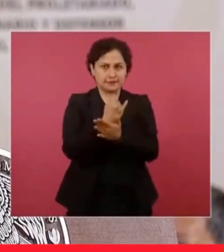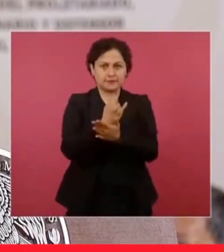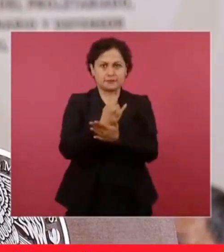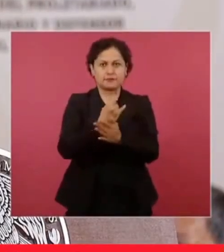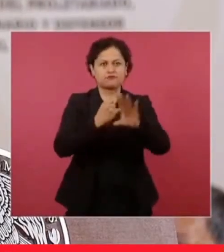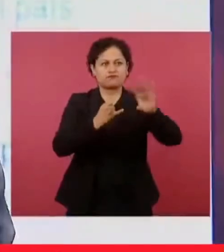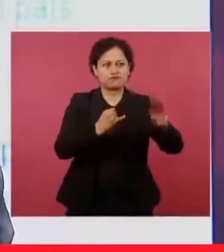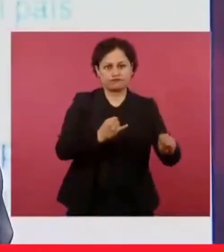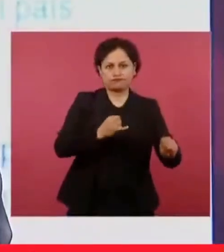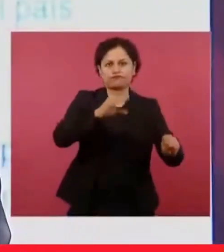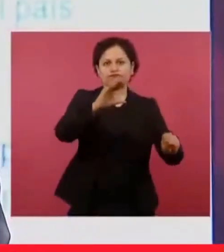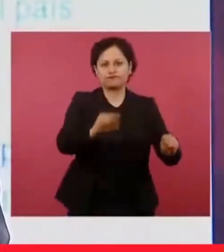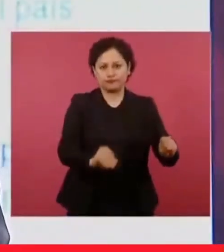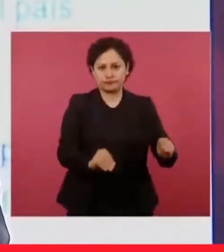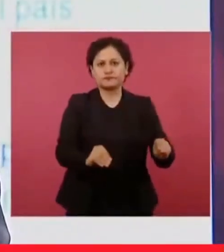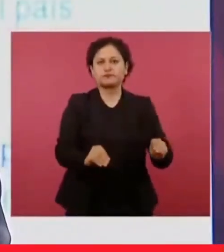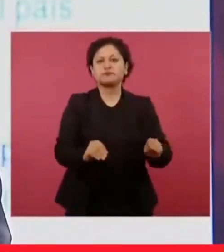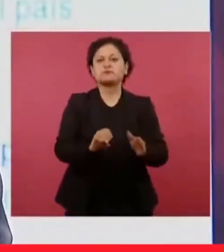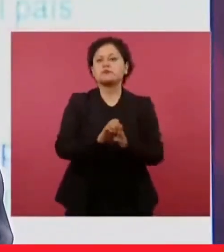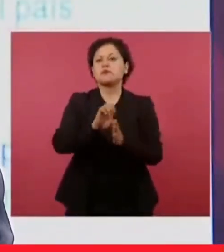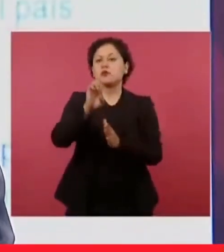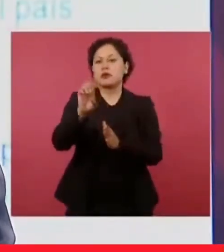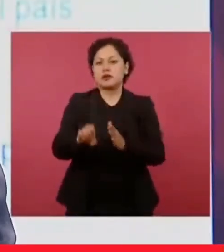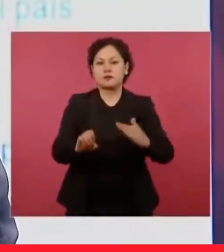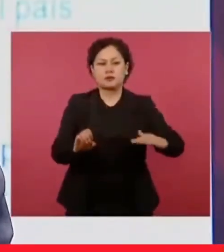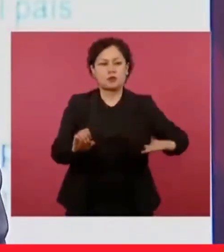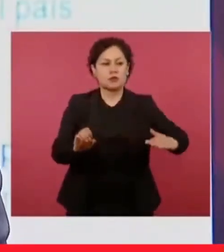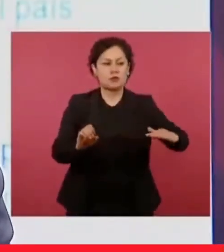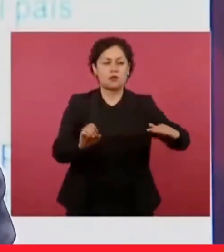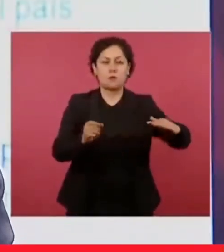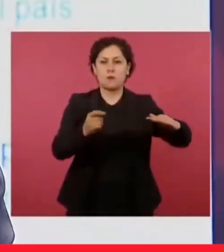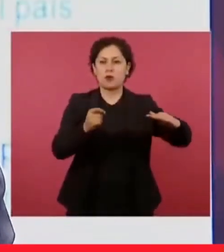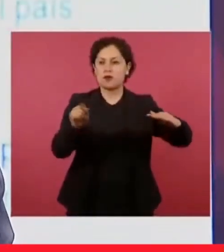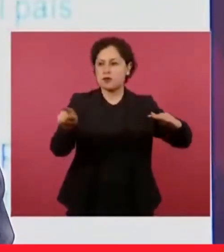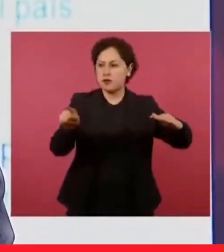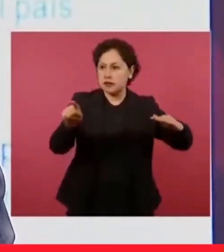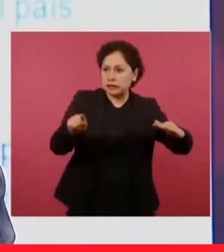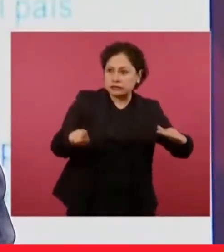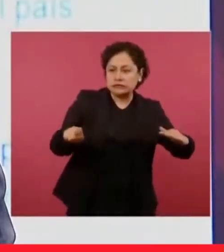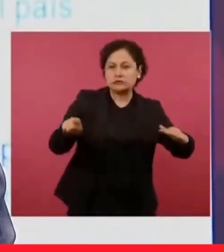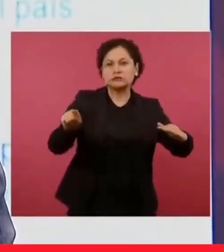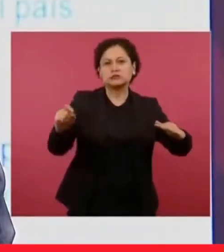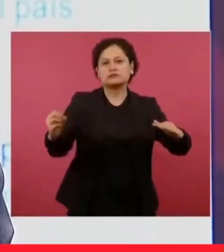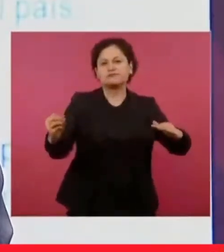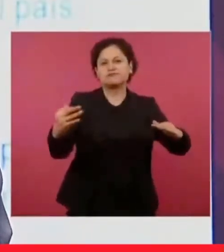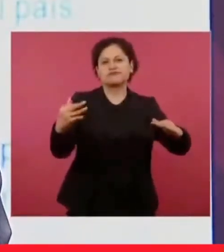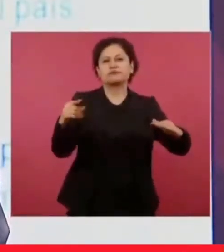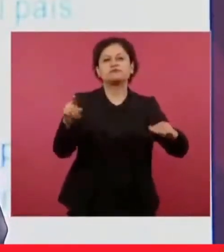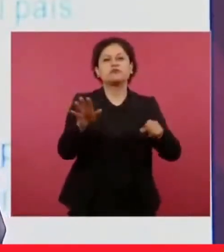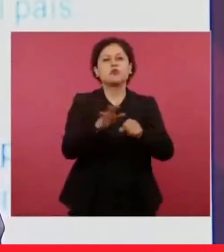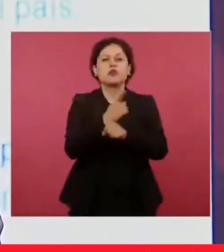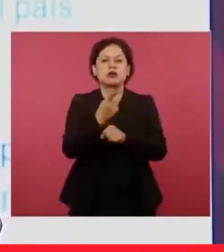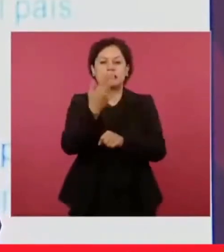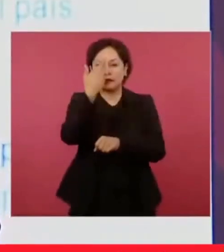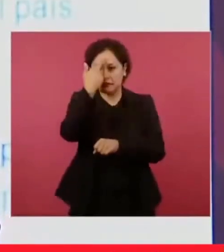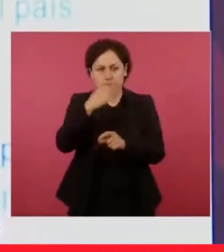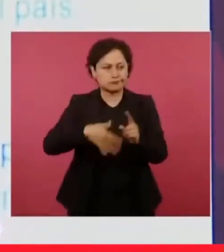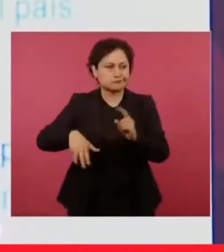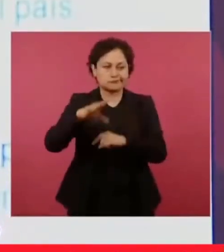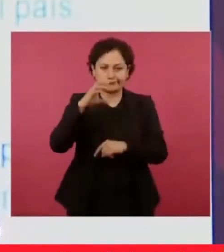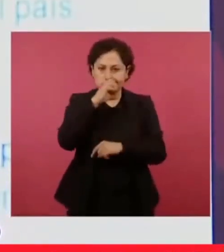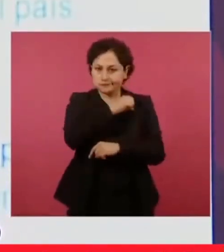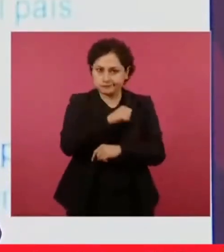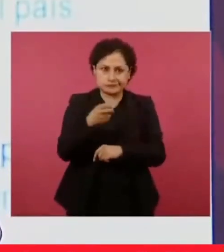incremento adicional de la demanda por una ola de calor de manera puntual, extraordinaria. Se implementan estas